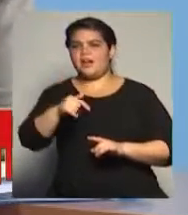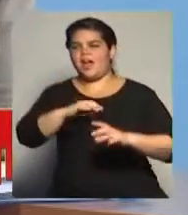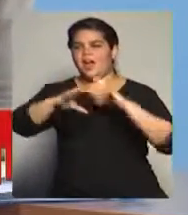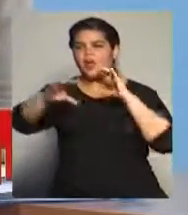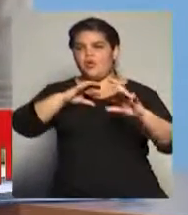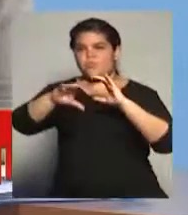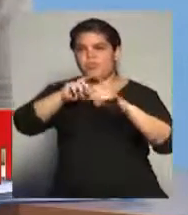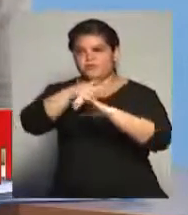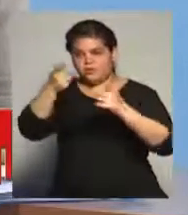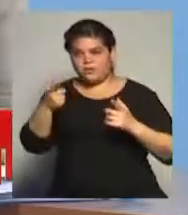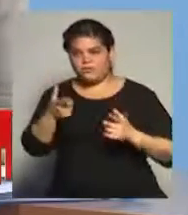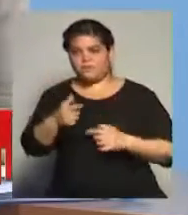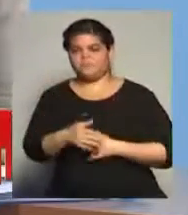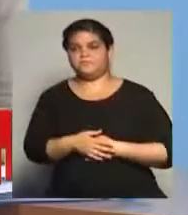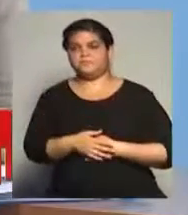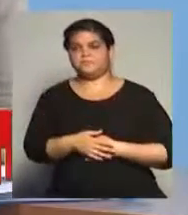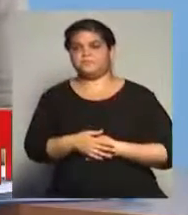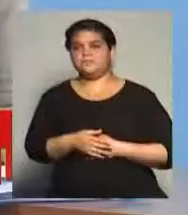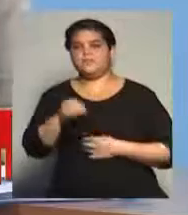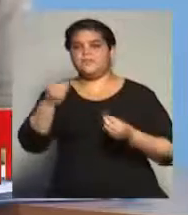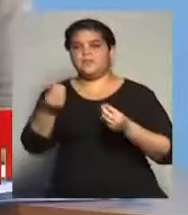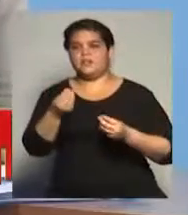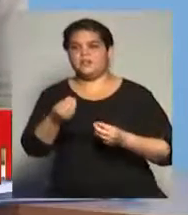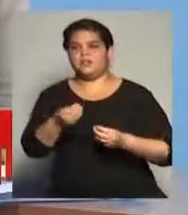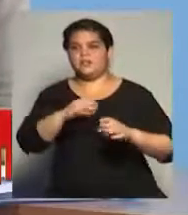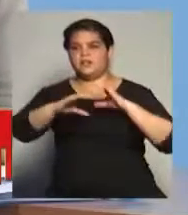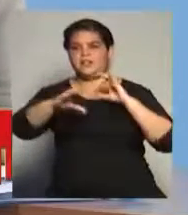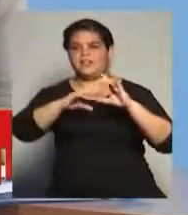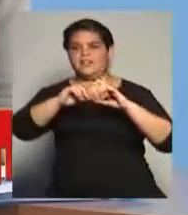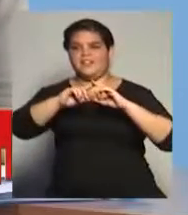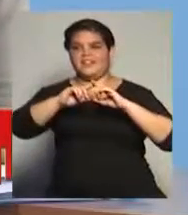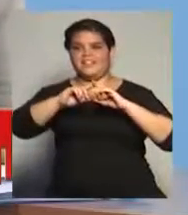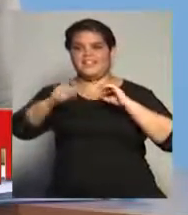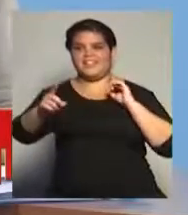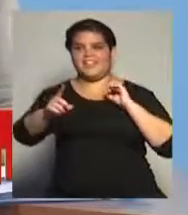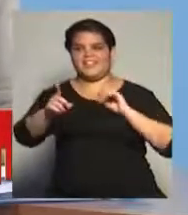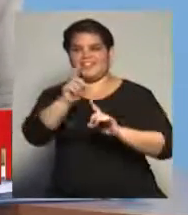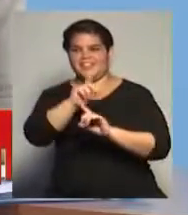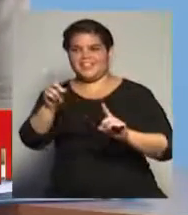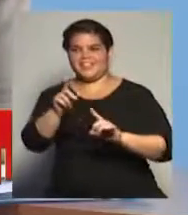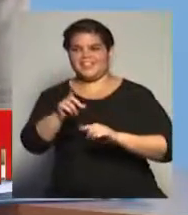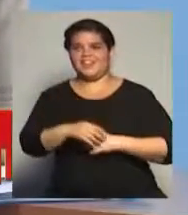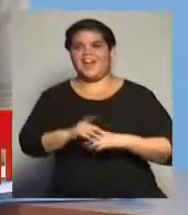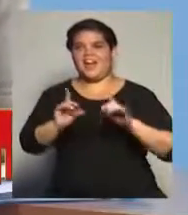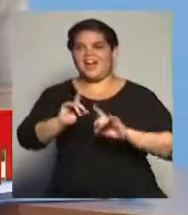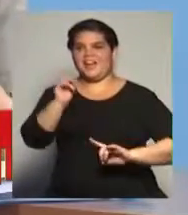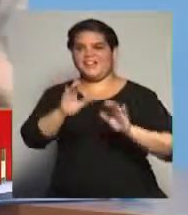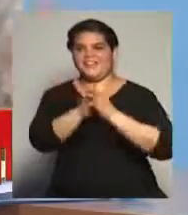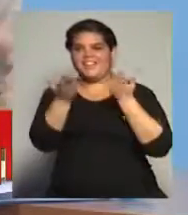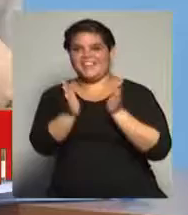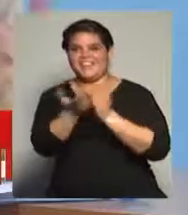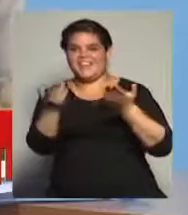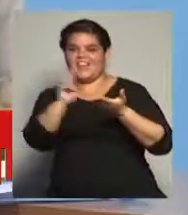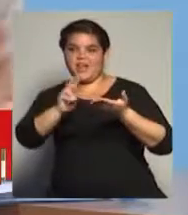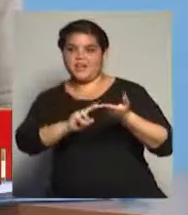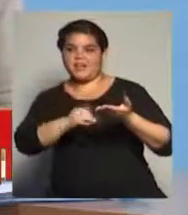comunicación. Se comunicaba él directamente, inclusive cuentan una anécdota en alguno de los libros que él llama